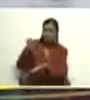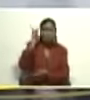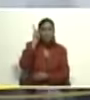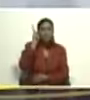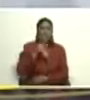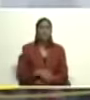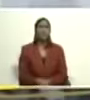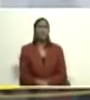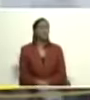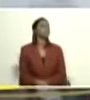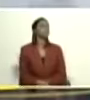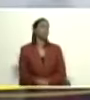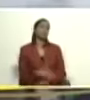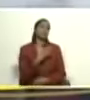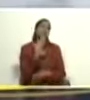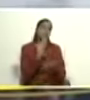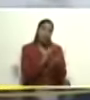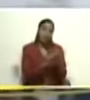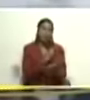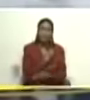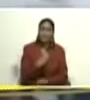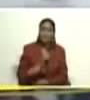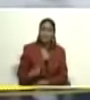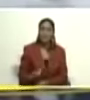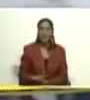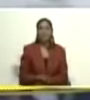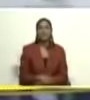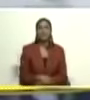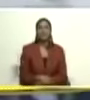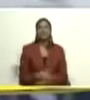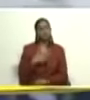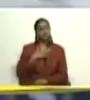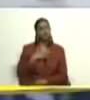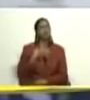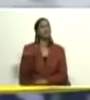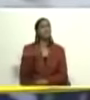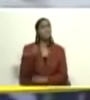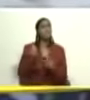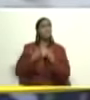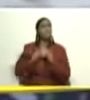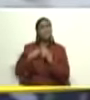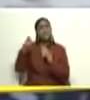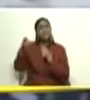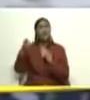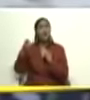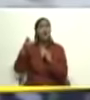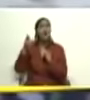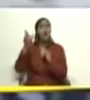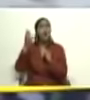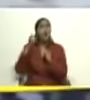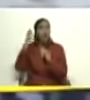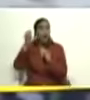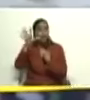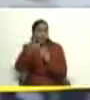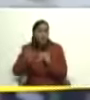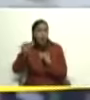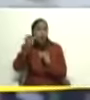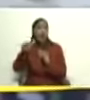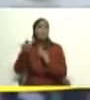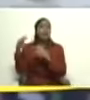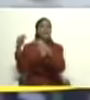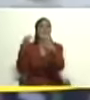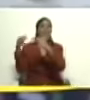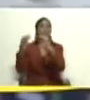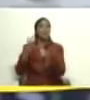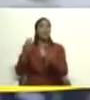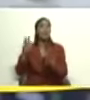presidente. Vengo de un continente que está en guerra. Por primera vez en 50 años,